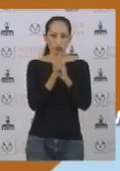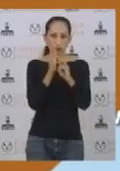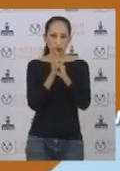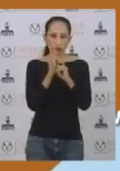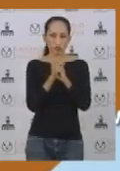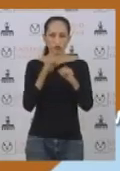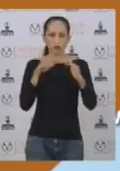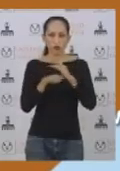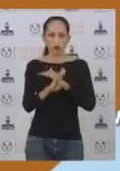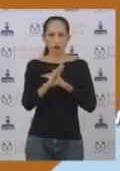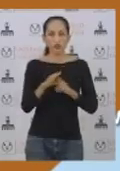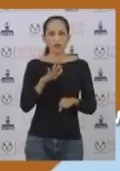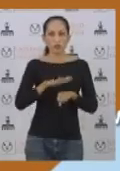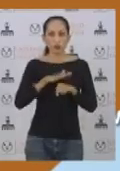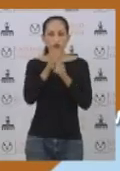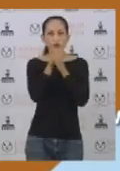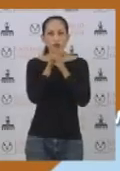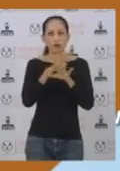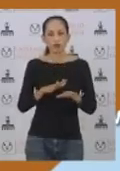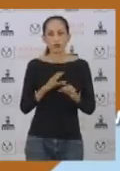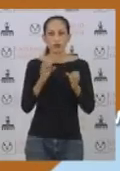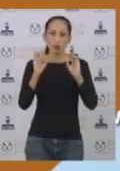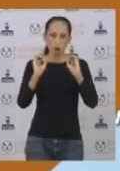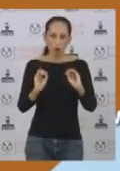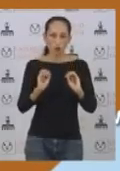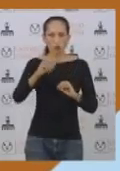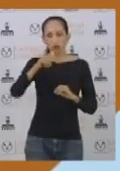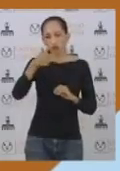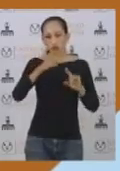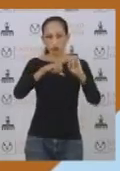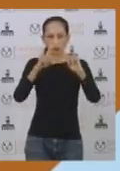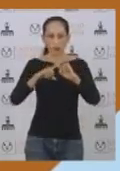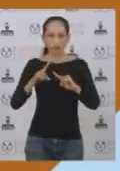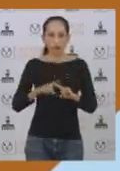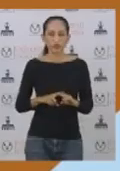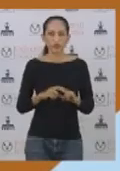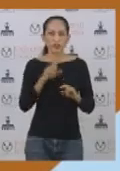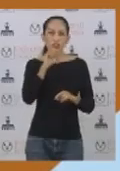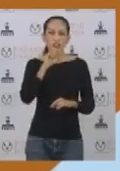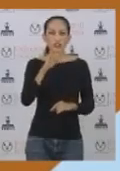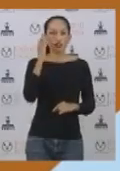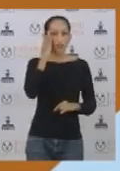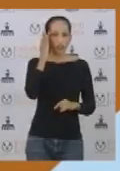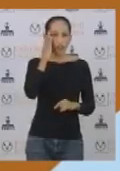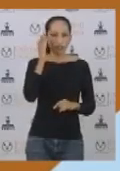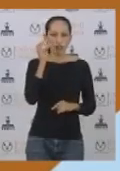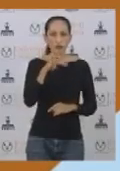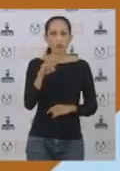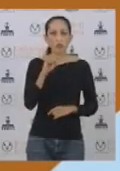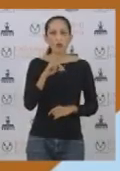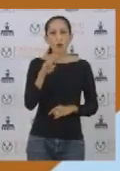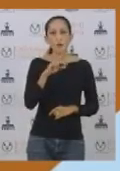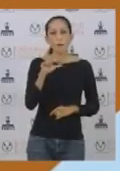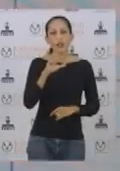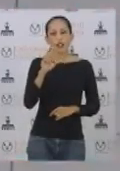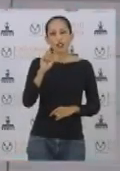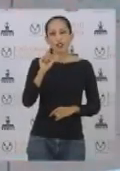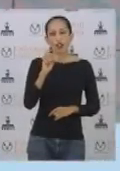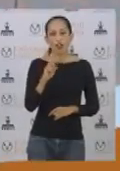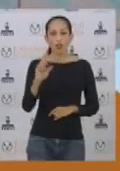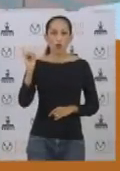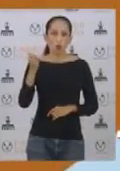y obtener más información de estas y otras convocatorias, o a través de Facebook en Movilidad Académica UAT,